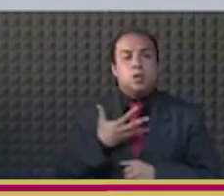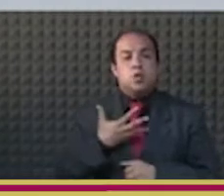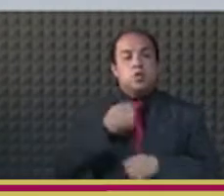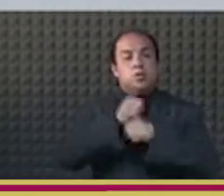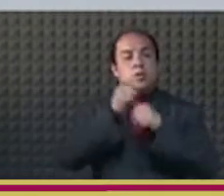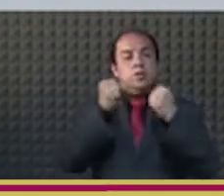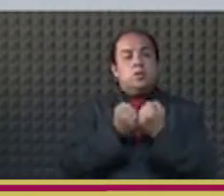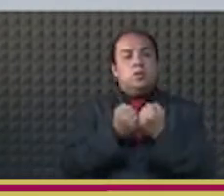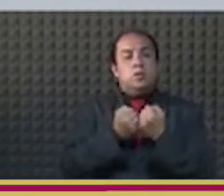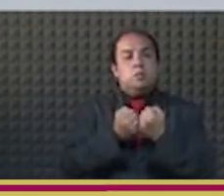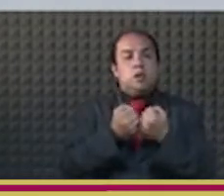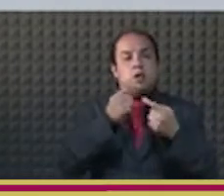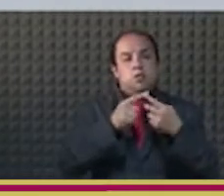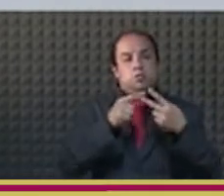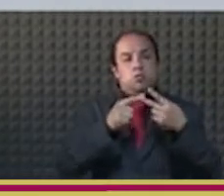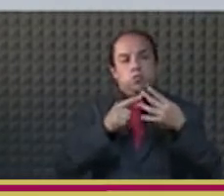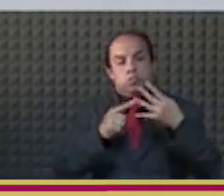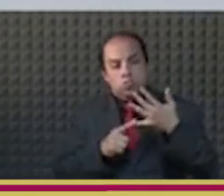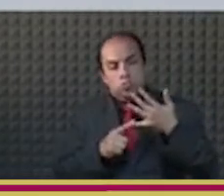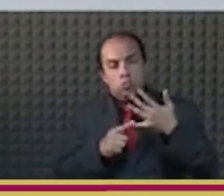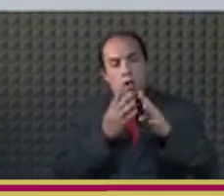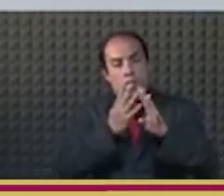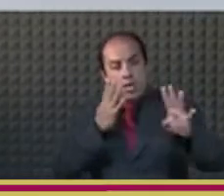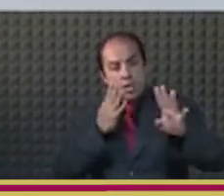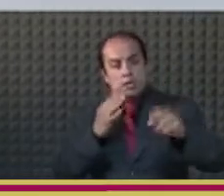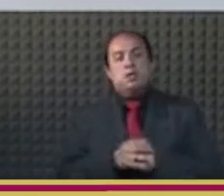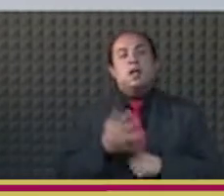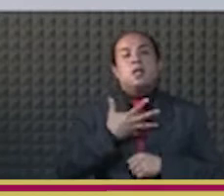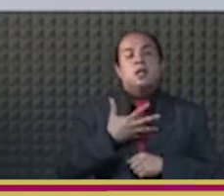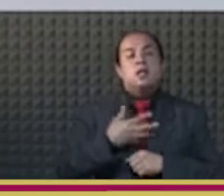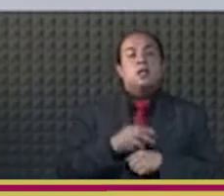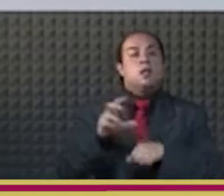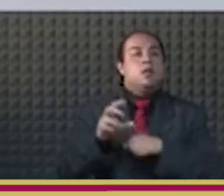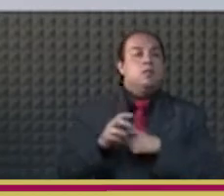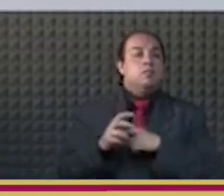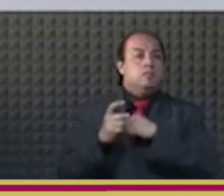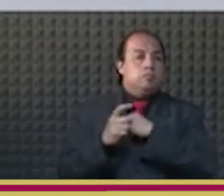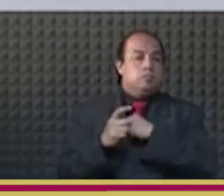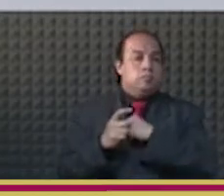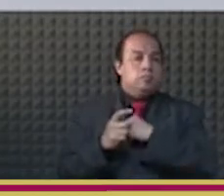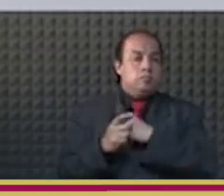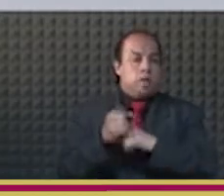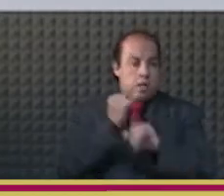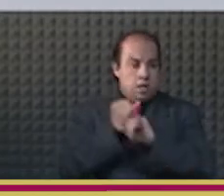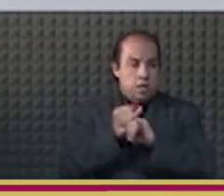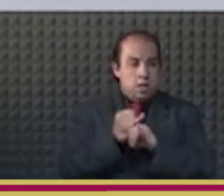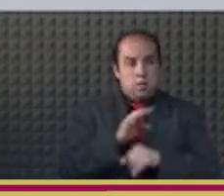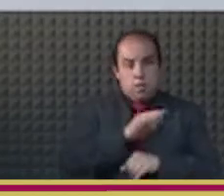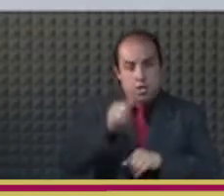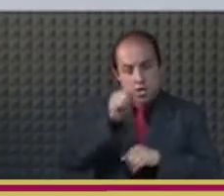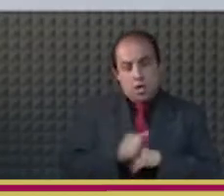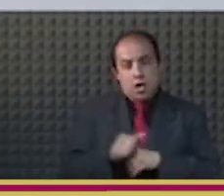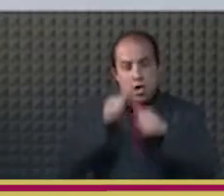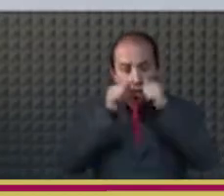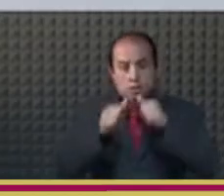de turnos, digamos, que se generan electrónicamente para que soliciten ser atendidos por un consejero laboral en la oficina de empleo